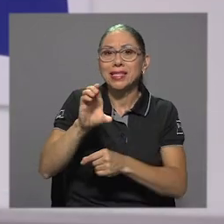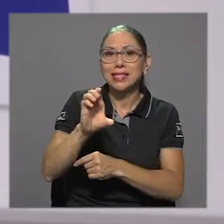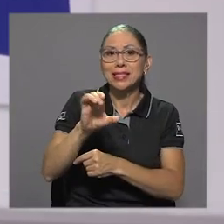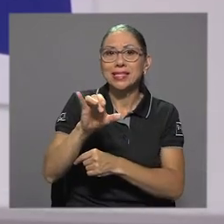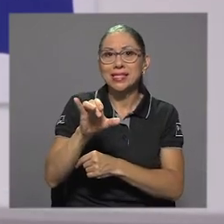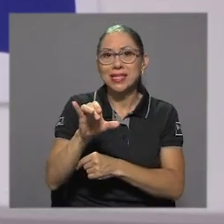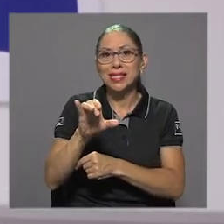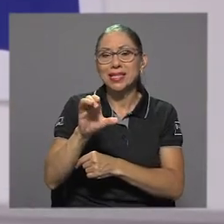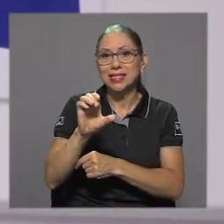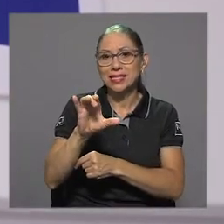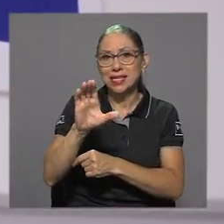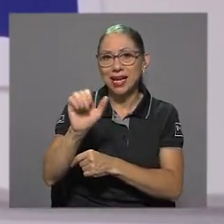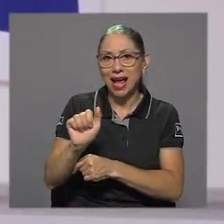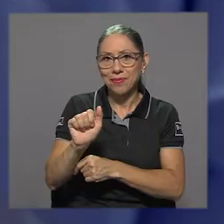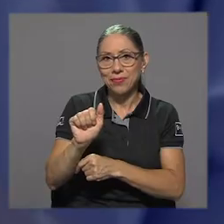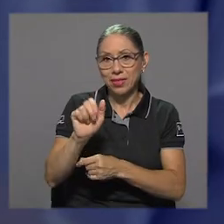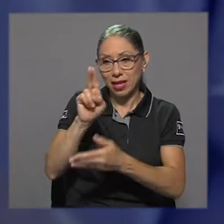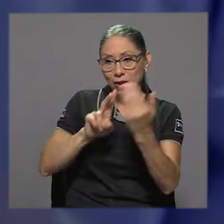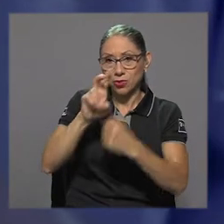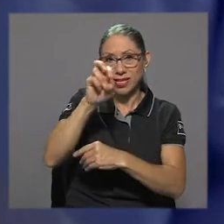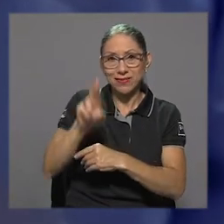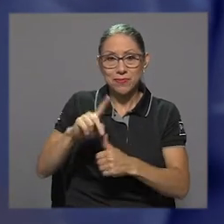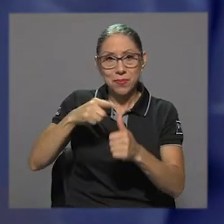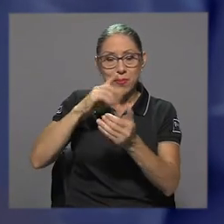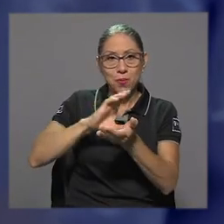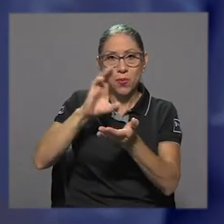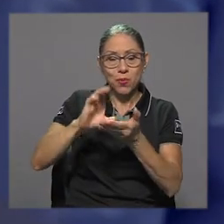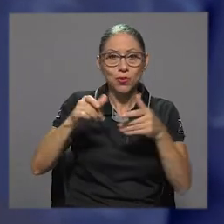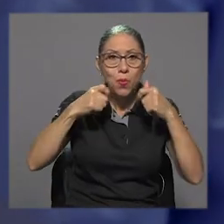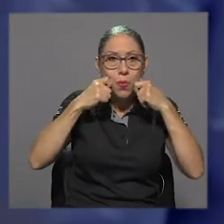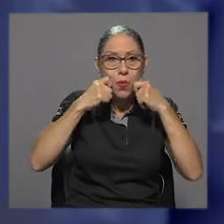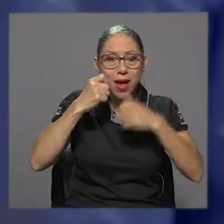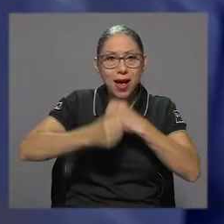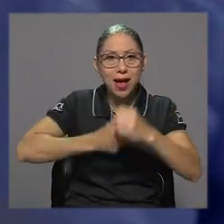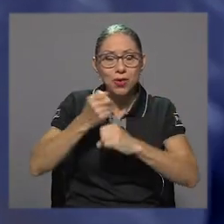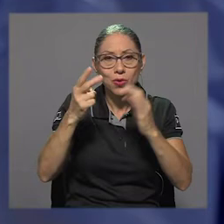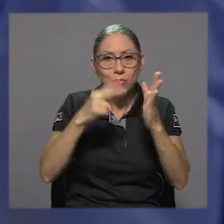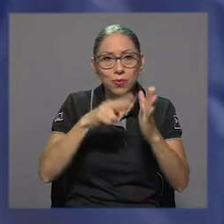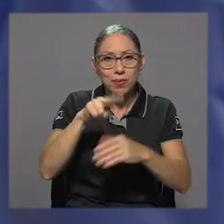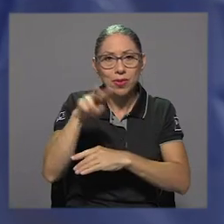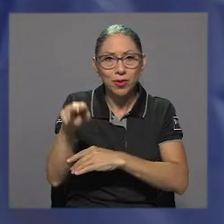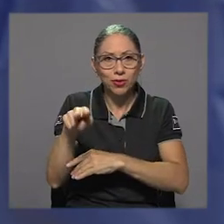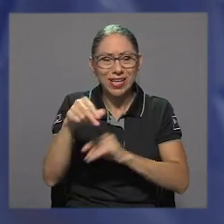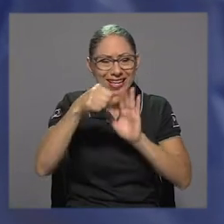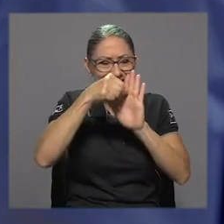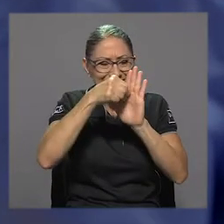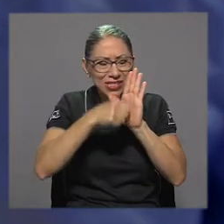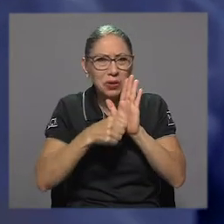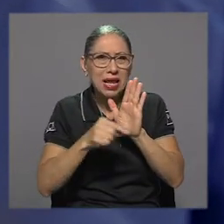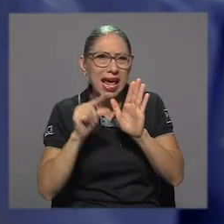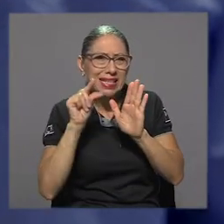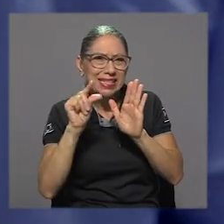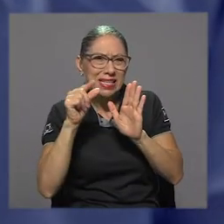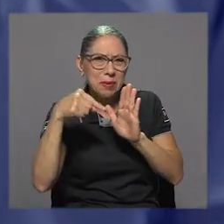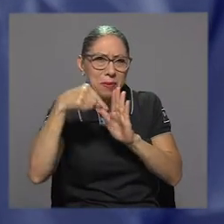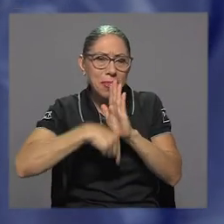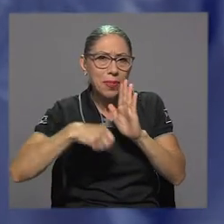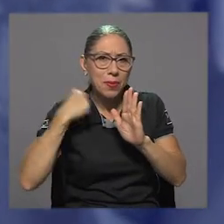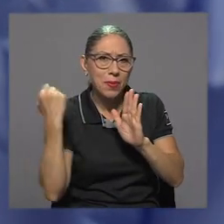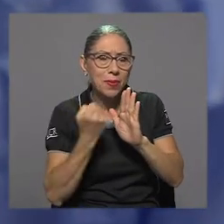y Cáncer Sísica de la UCR el primer curso presencial del 2022 en